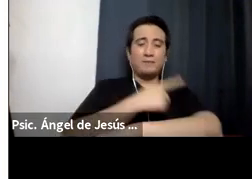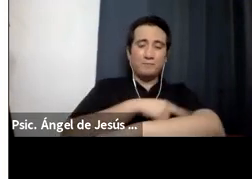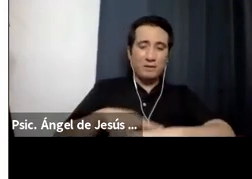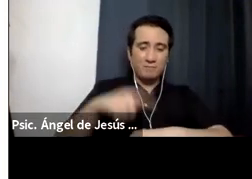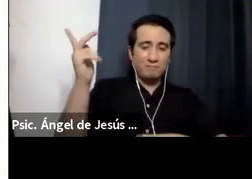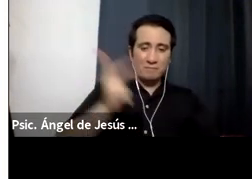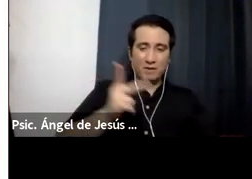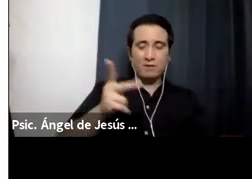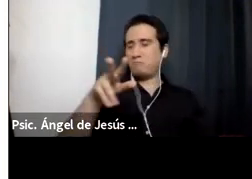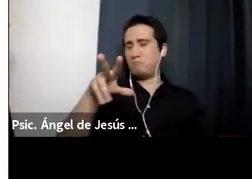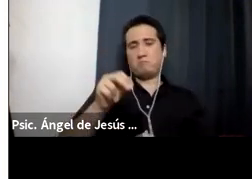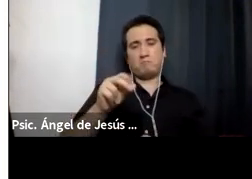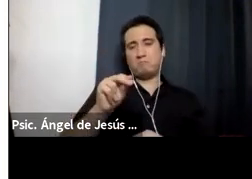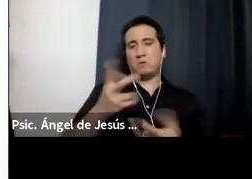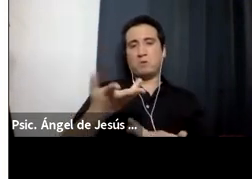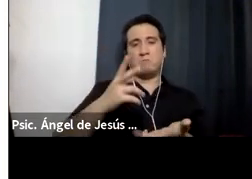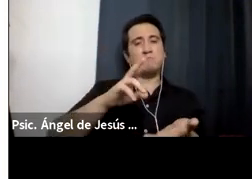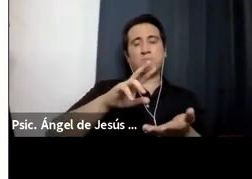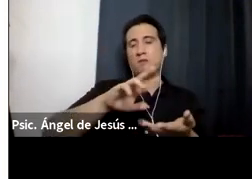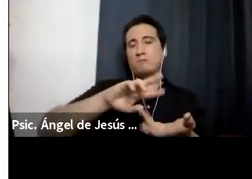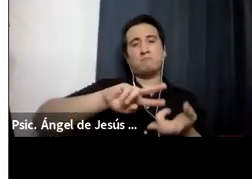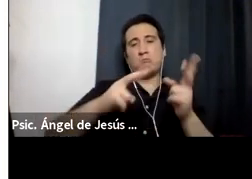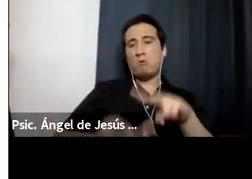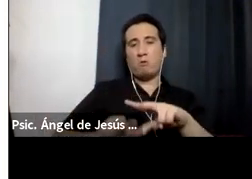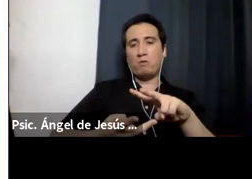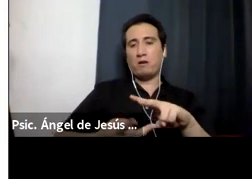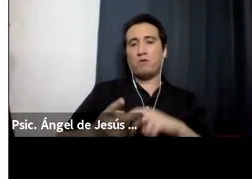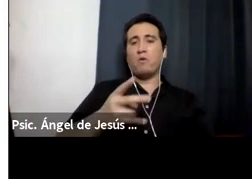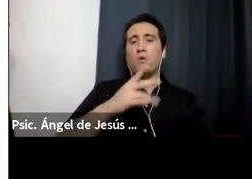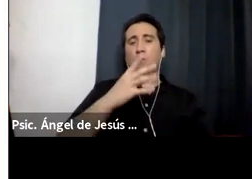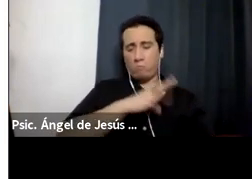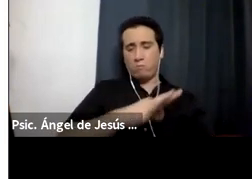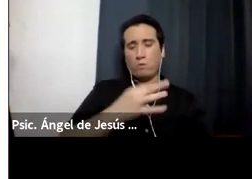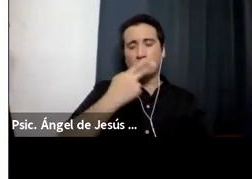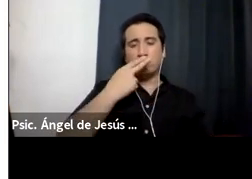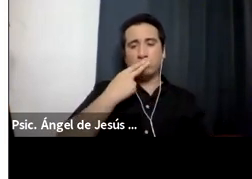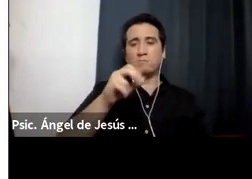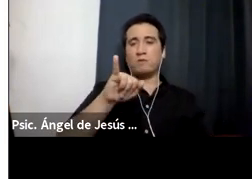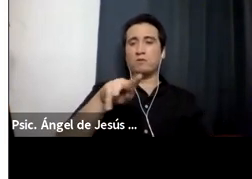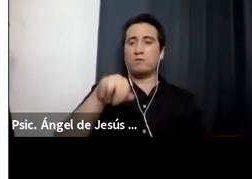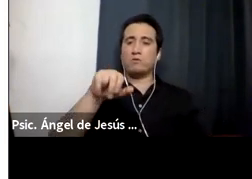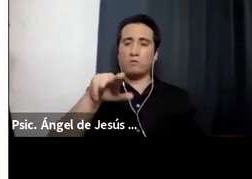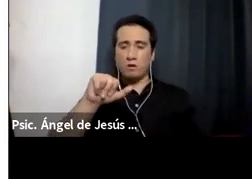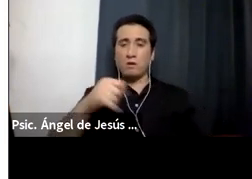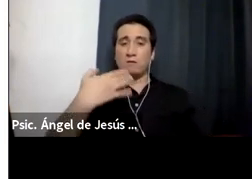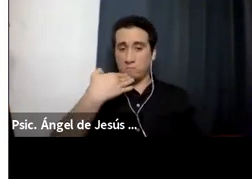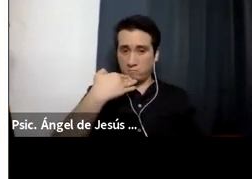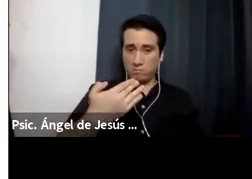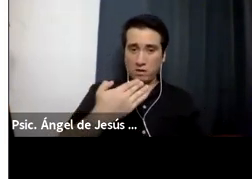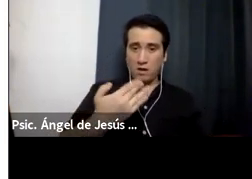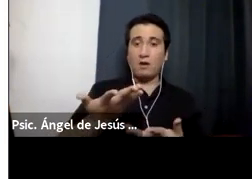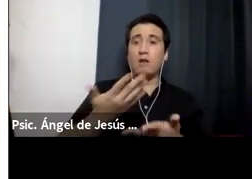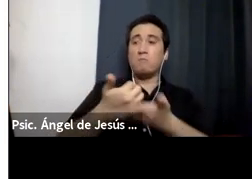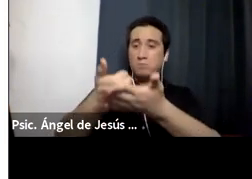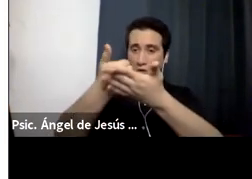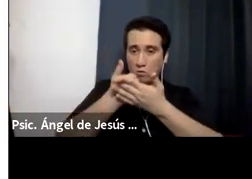contrario. Entonces, el hecho de usar insulina de manera oportuna, de manera adecuada, al contrario, nos puede ayudar